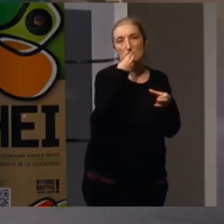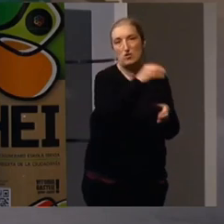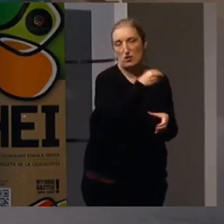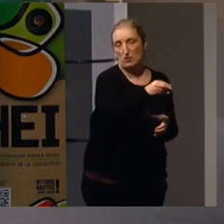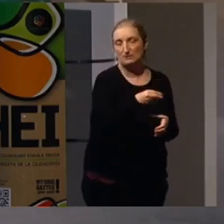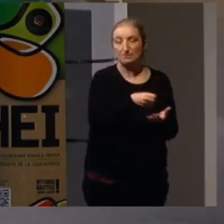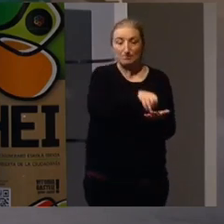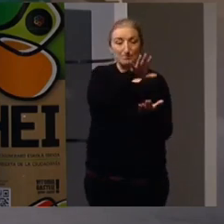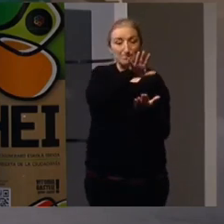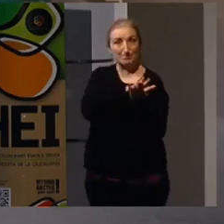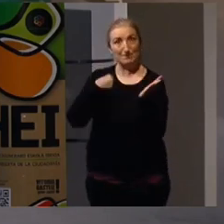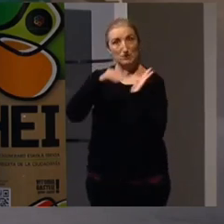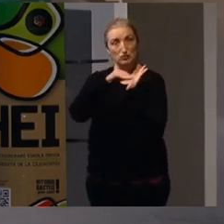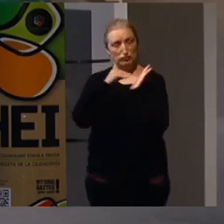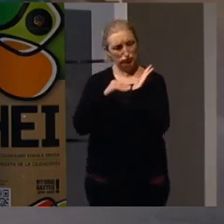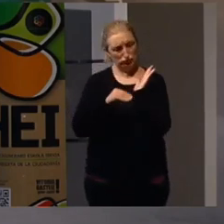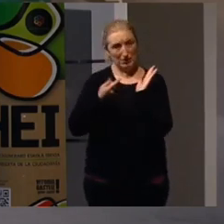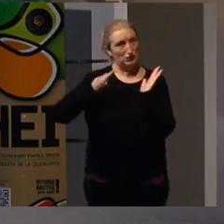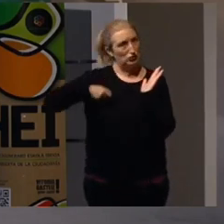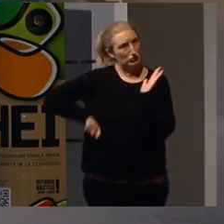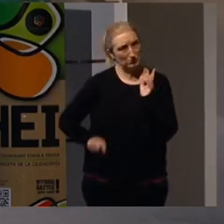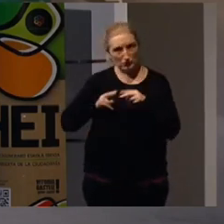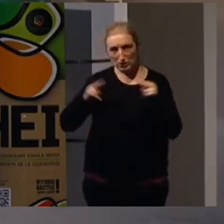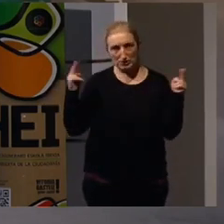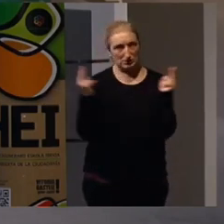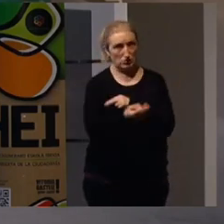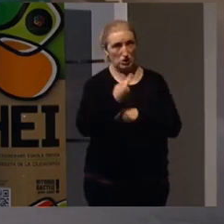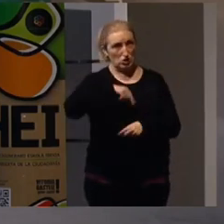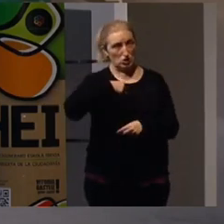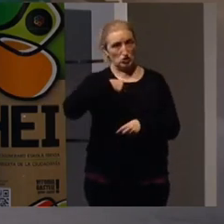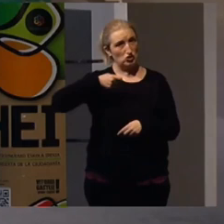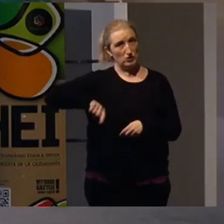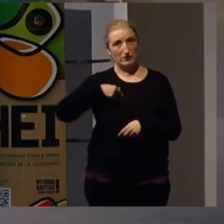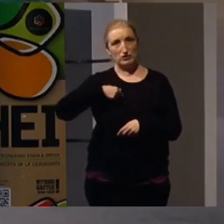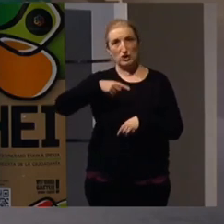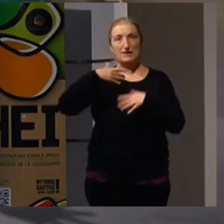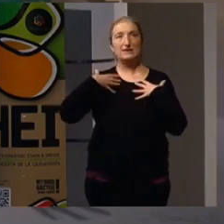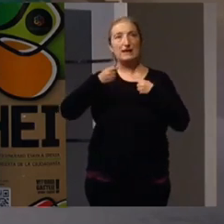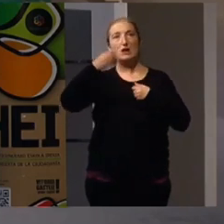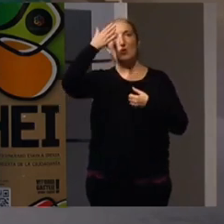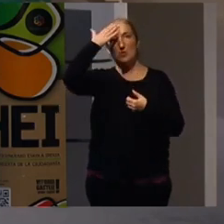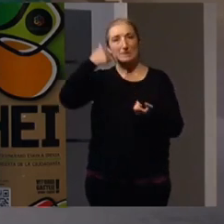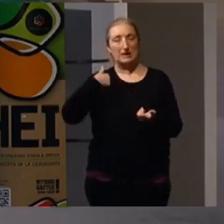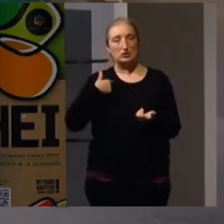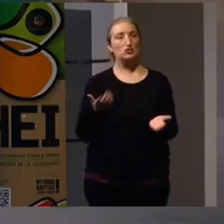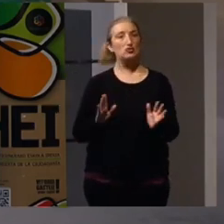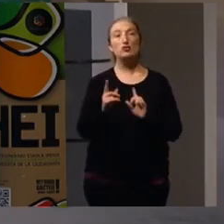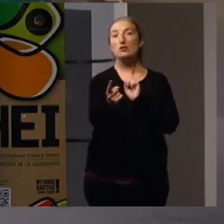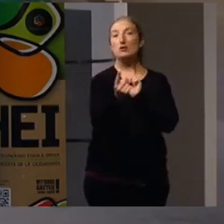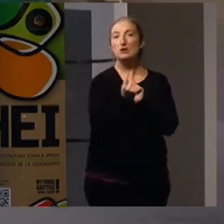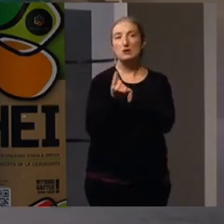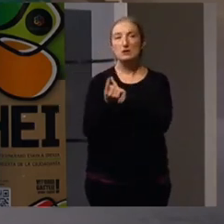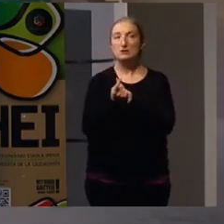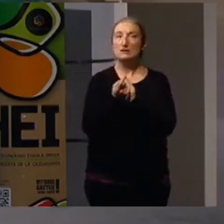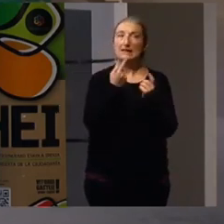ese acta, no tenemos que responderle a los profesionales de la salud mental. Es decir, ahora lo que estamos haciendo es que esto viene a nuestras consultas y lo